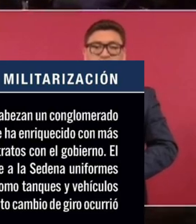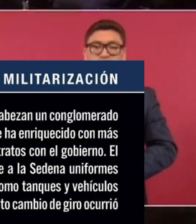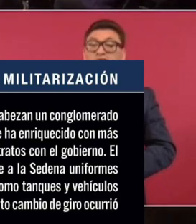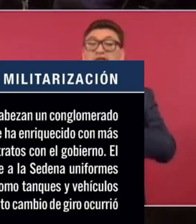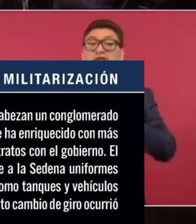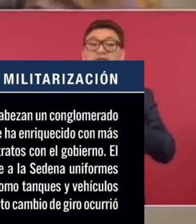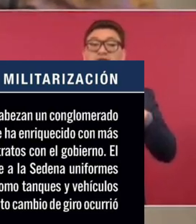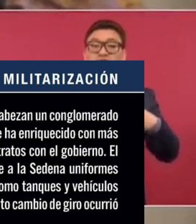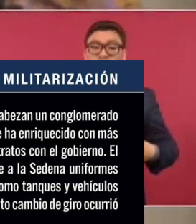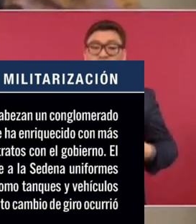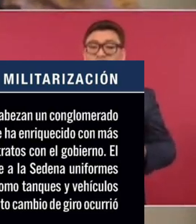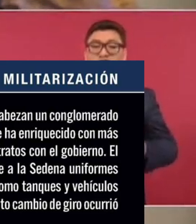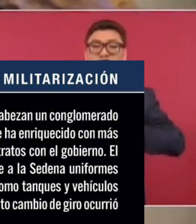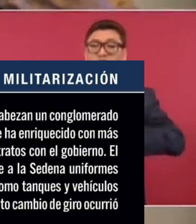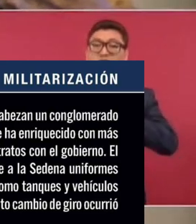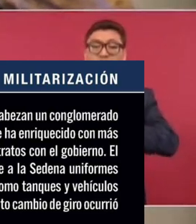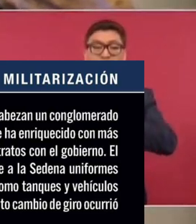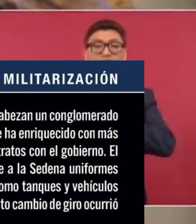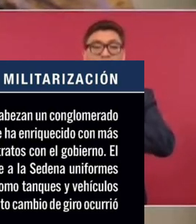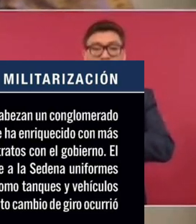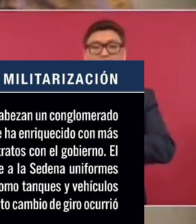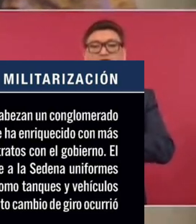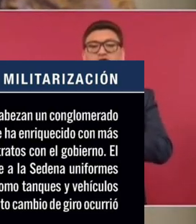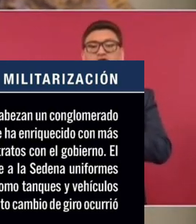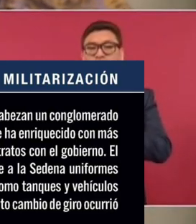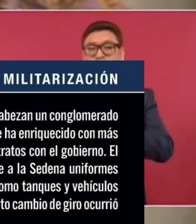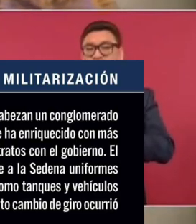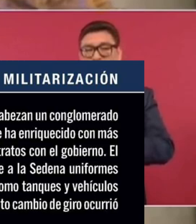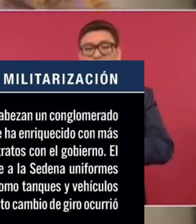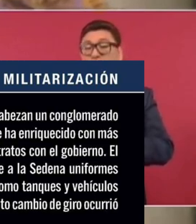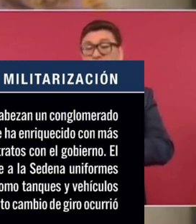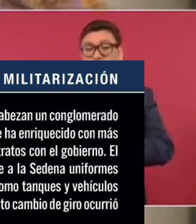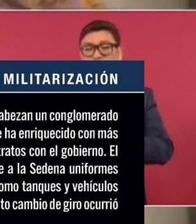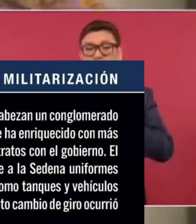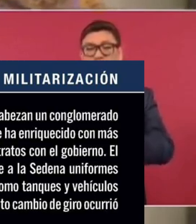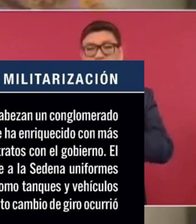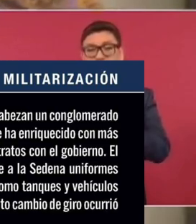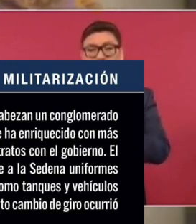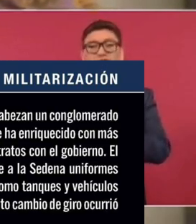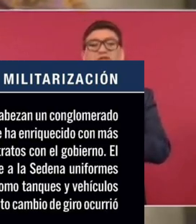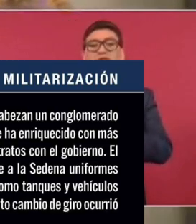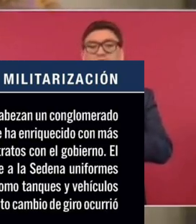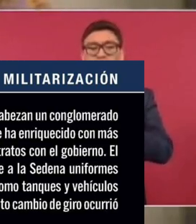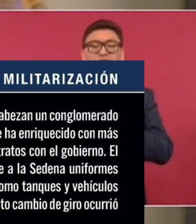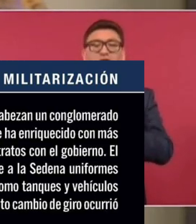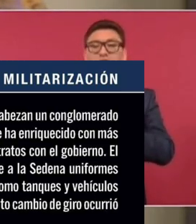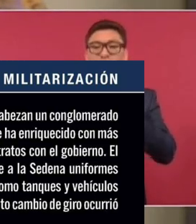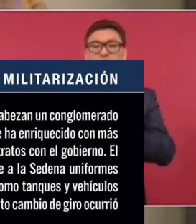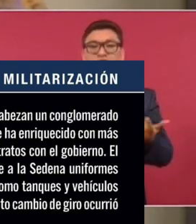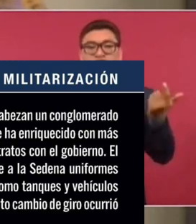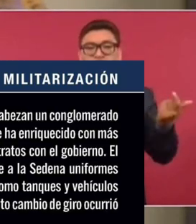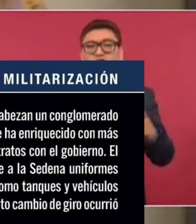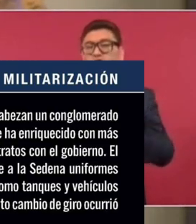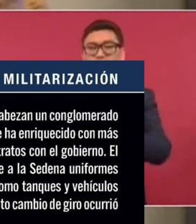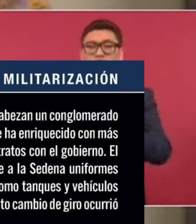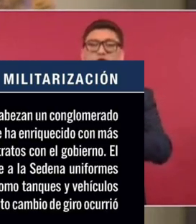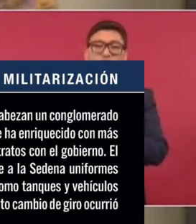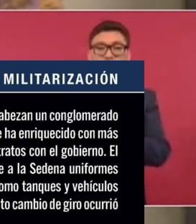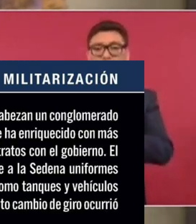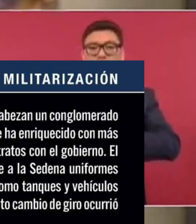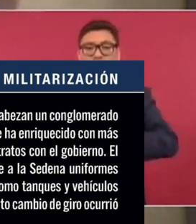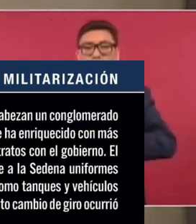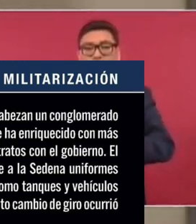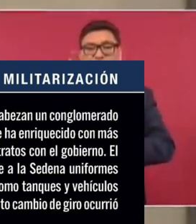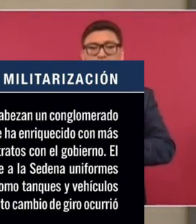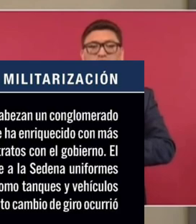los militares, que por muchos años, por más de una década, han tenido pues, contratos con nosotros por parte de la Sedena, y últimamente también en temas de refacciones para cuestiones de armamento y de vehículos militares.